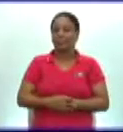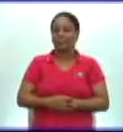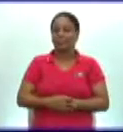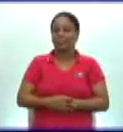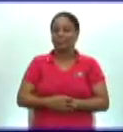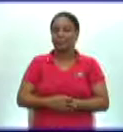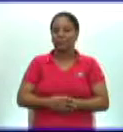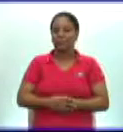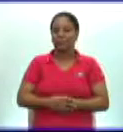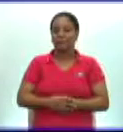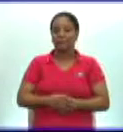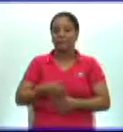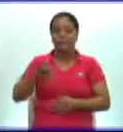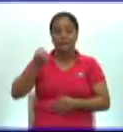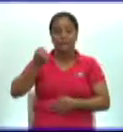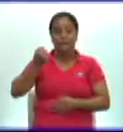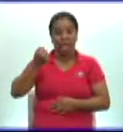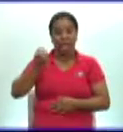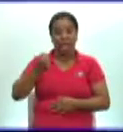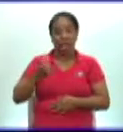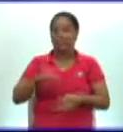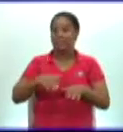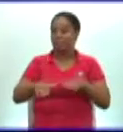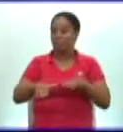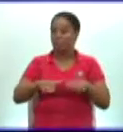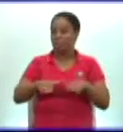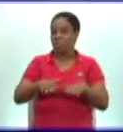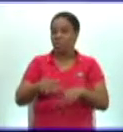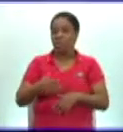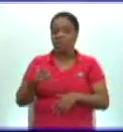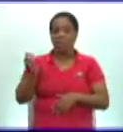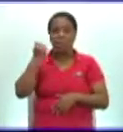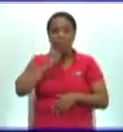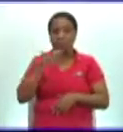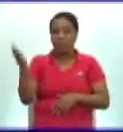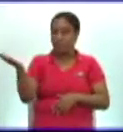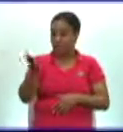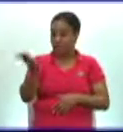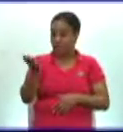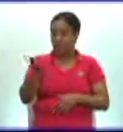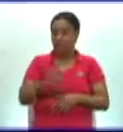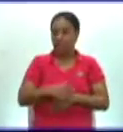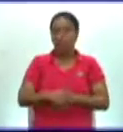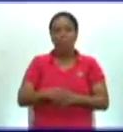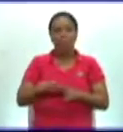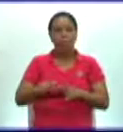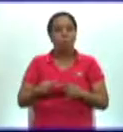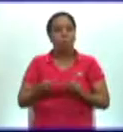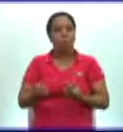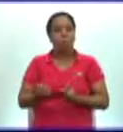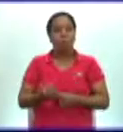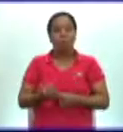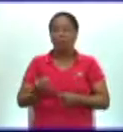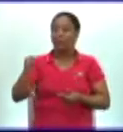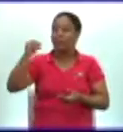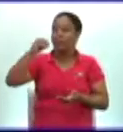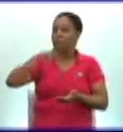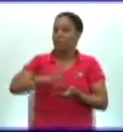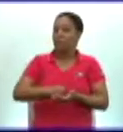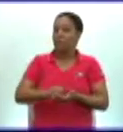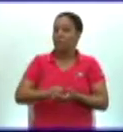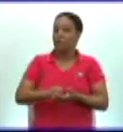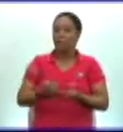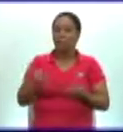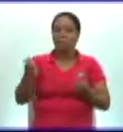El cuerpo A se moverá con mayor rapidez porque se le ha aplicado